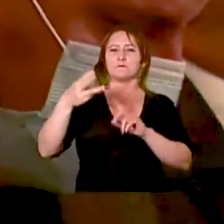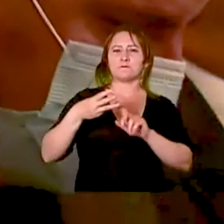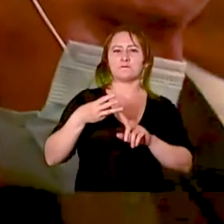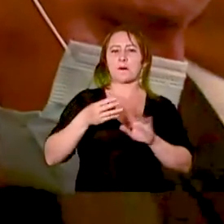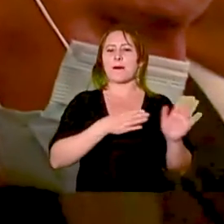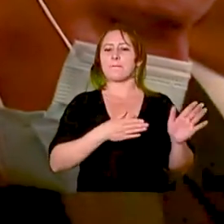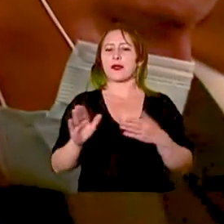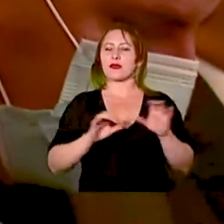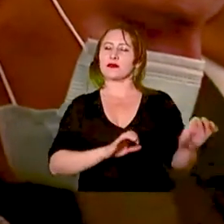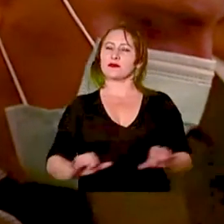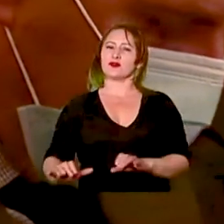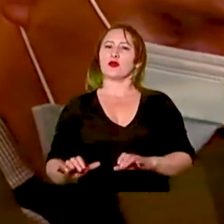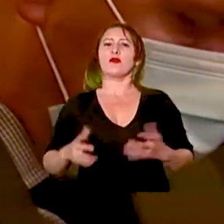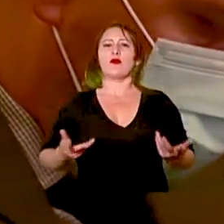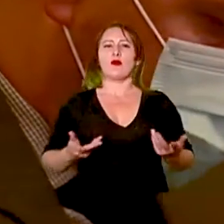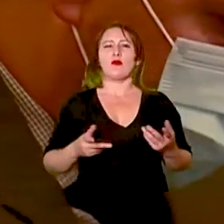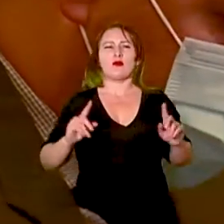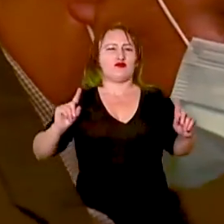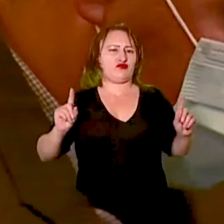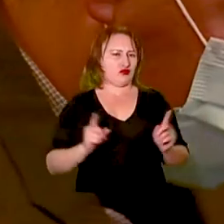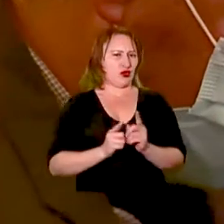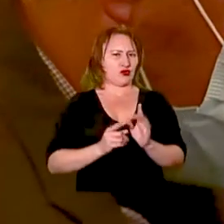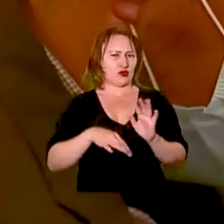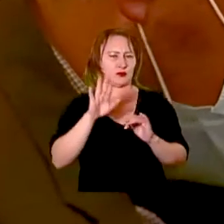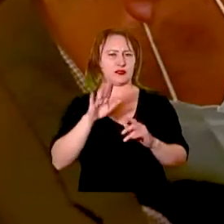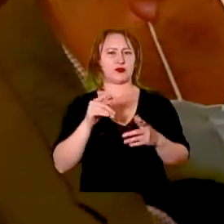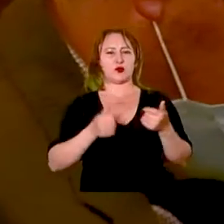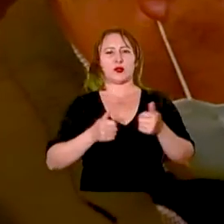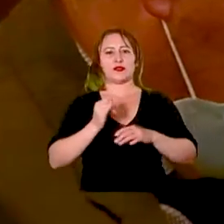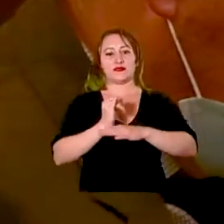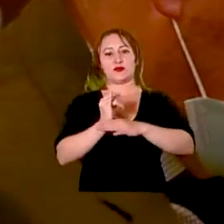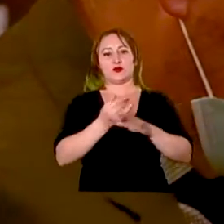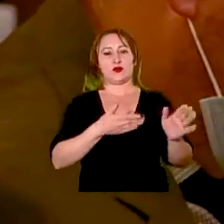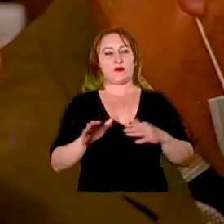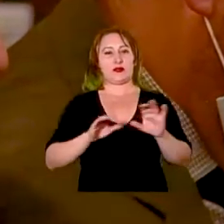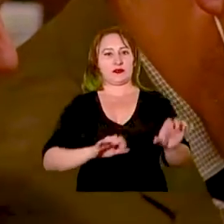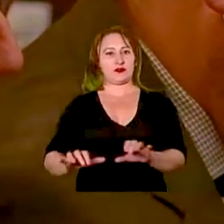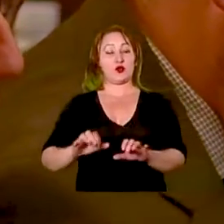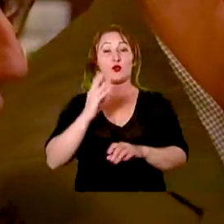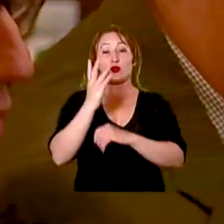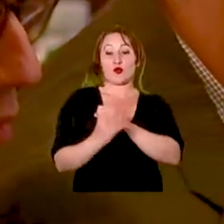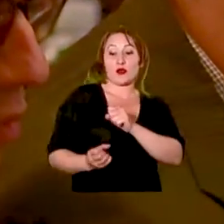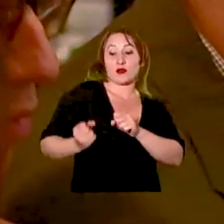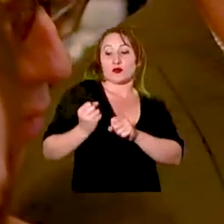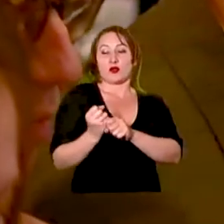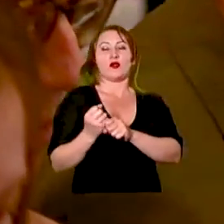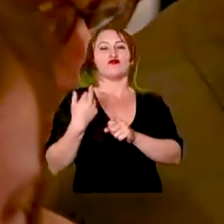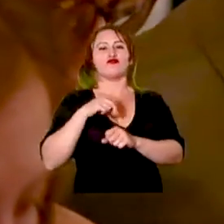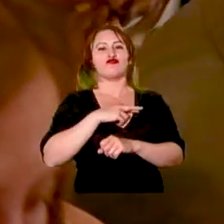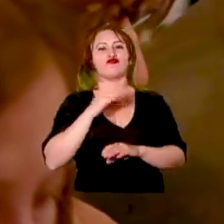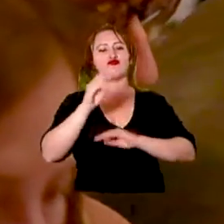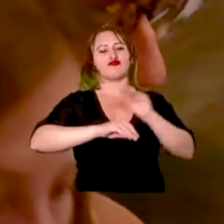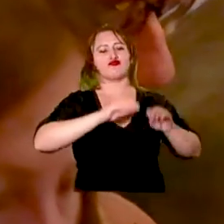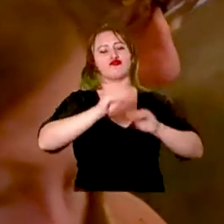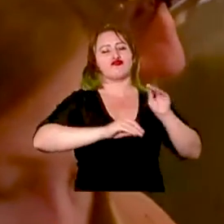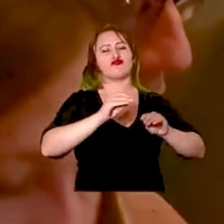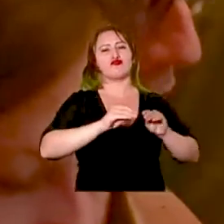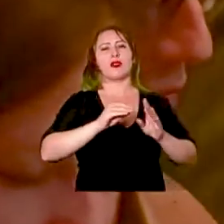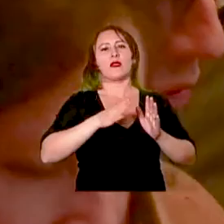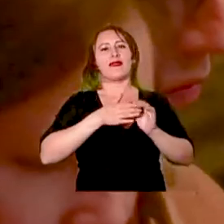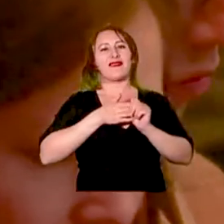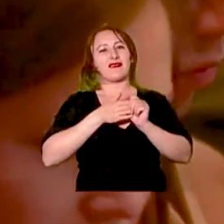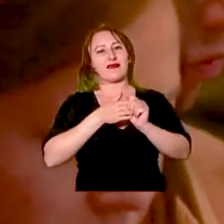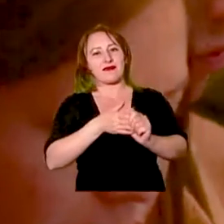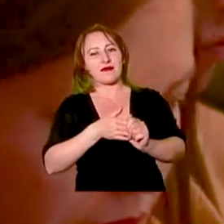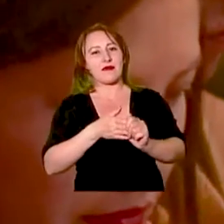un plan de acción más corto, que es el plan de acción institucional a 4 años, que es el que estamos elaborando y que va a ser la